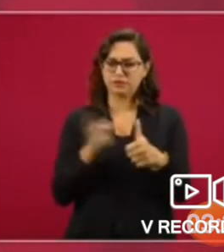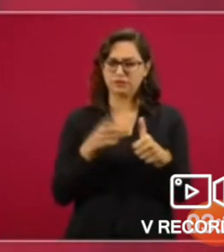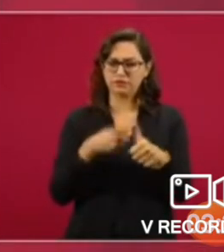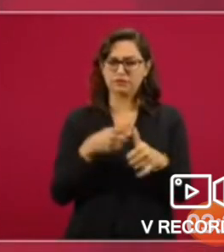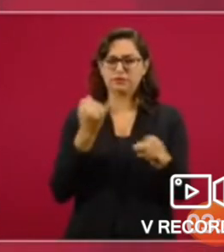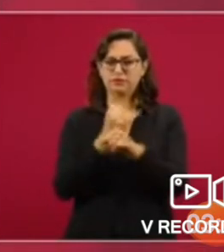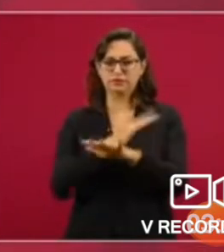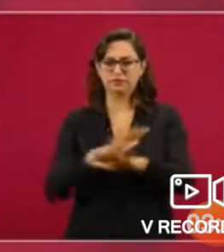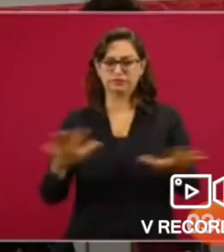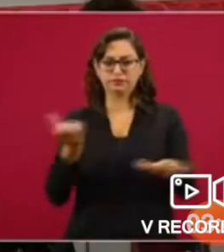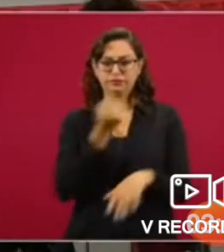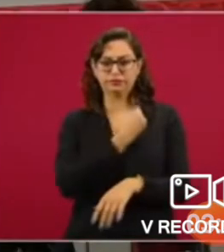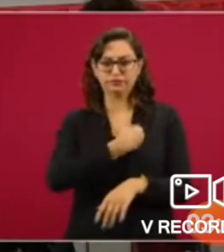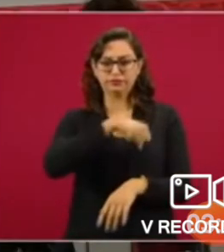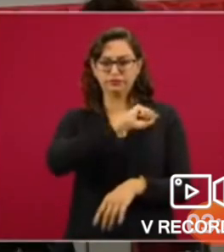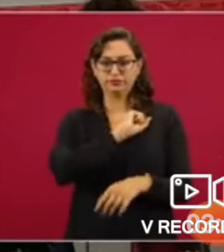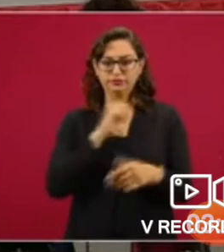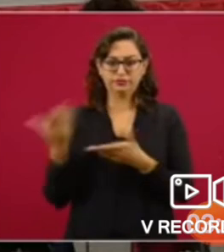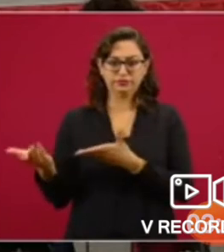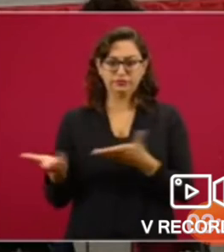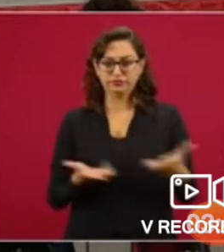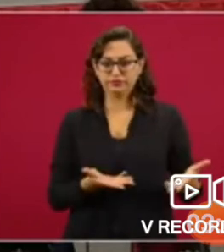salud. Adelante.